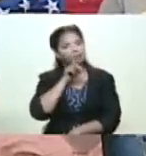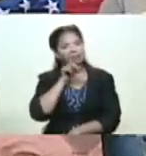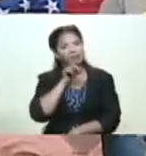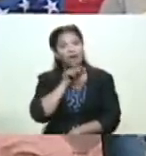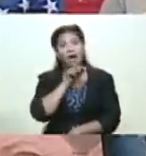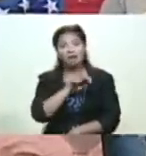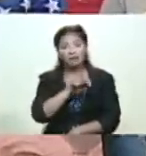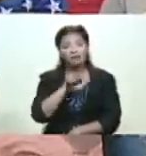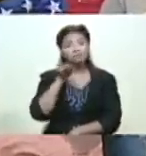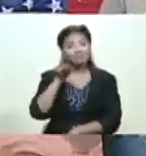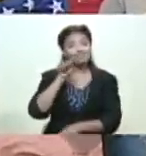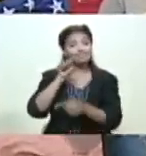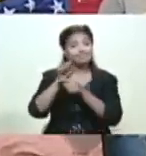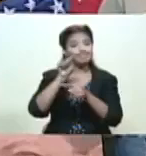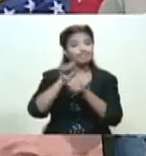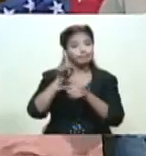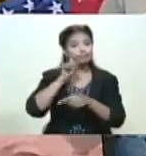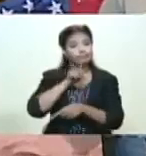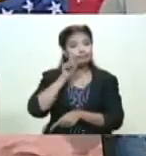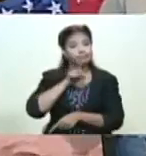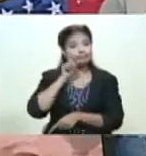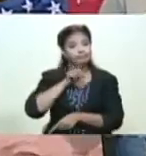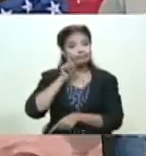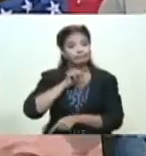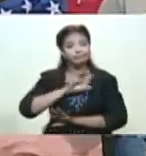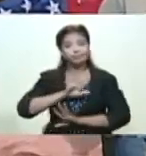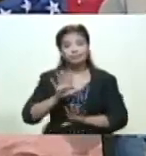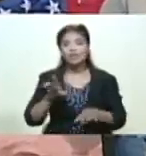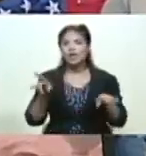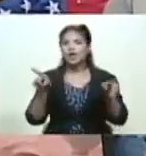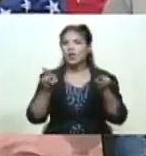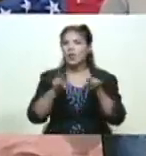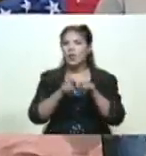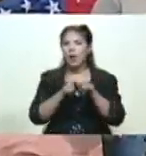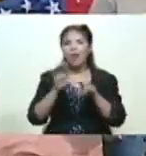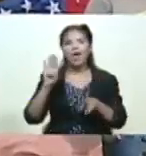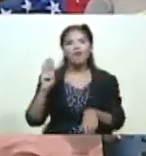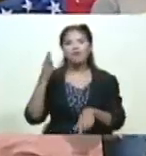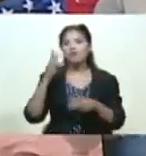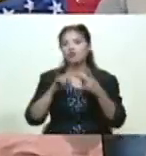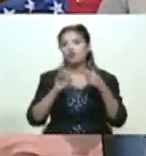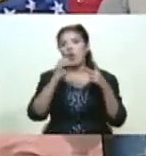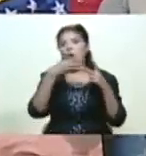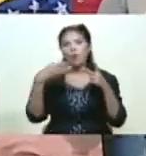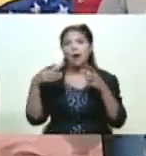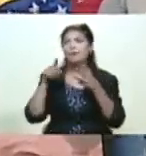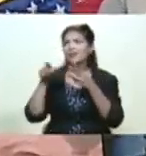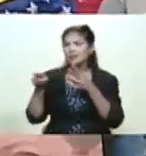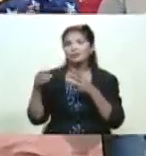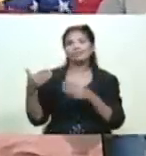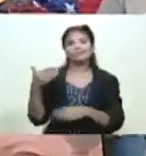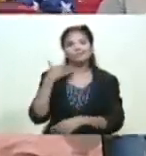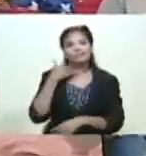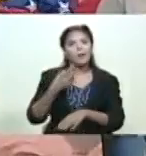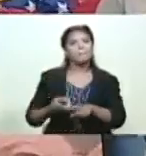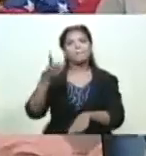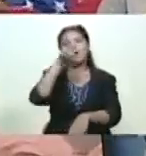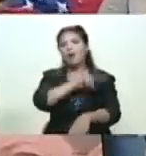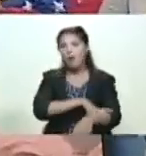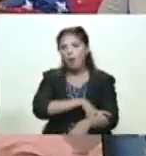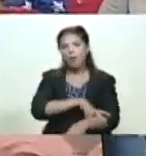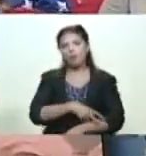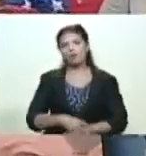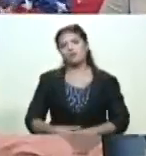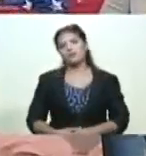están lanzando por un barranco como lanzaron a Bush y Obama, y vas a fracasar peor que Bush